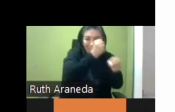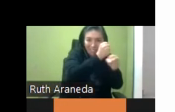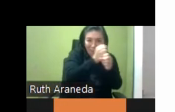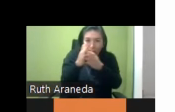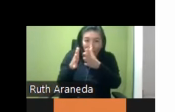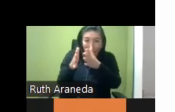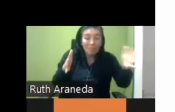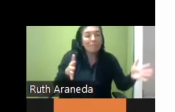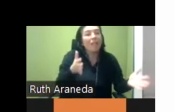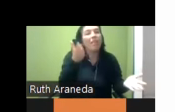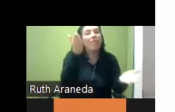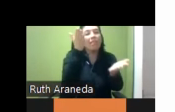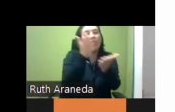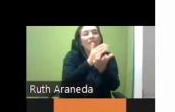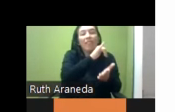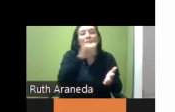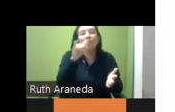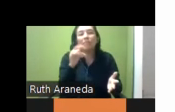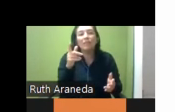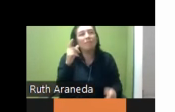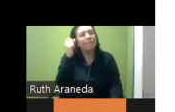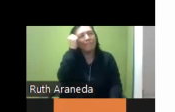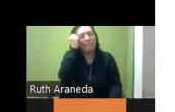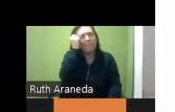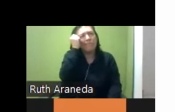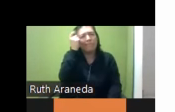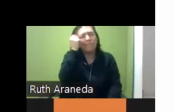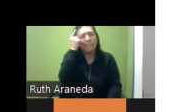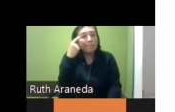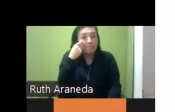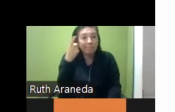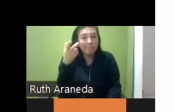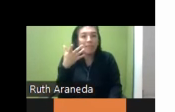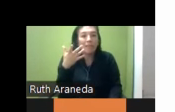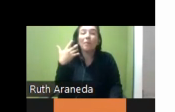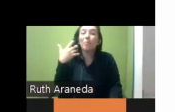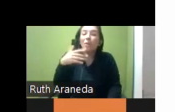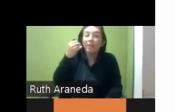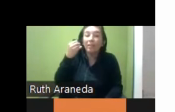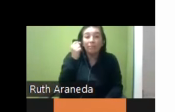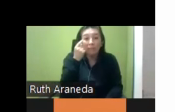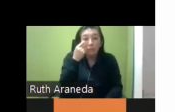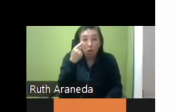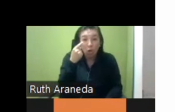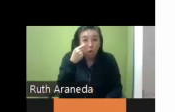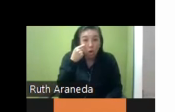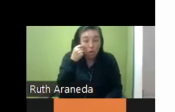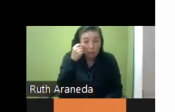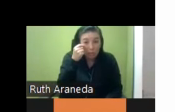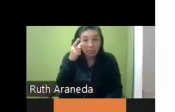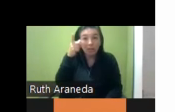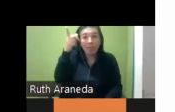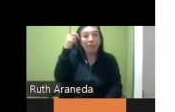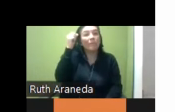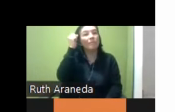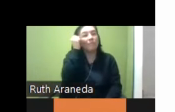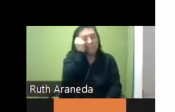tiene que ser interpretada en algún momento, y los conocimientos que van surgiendo permiten